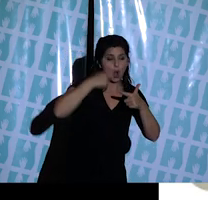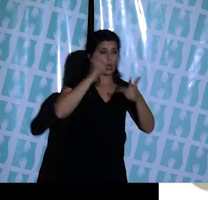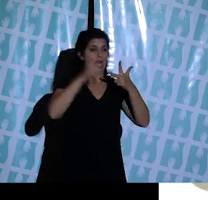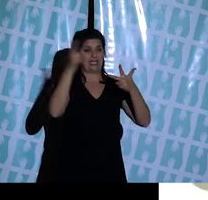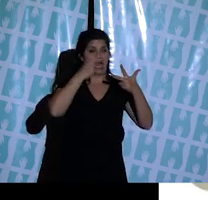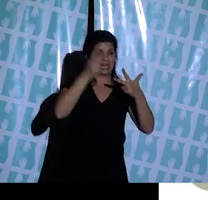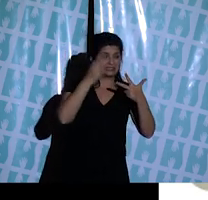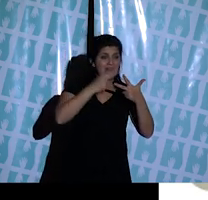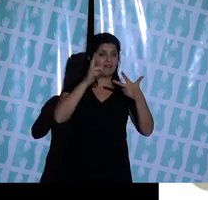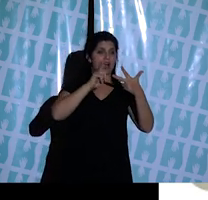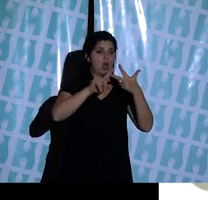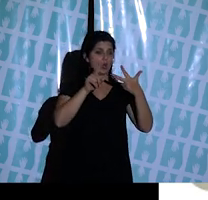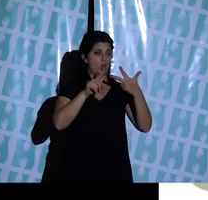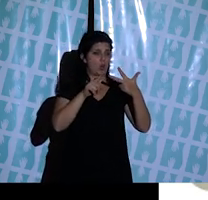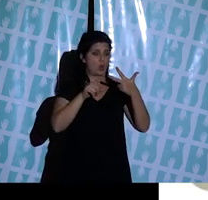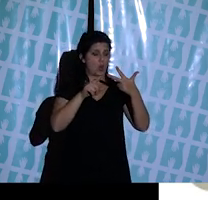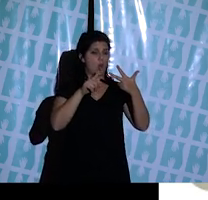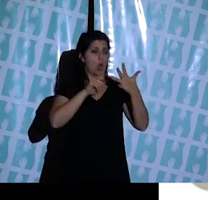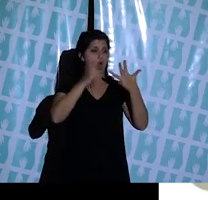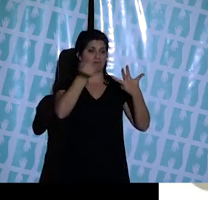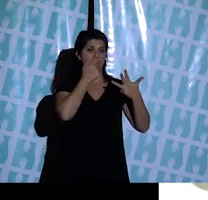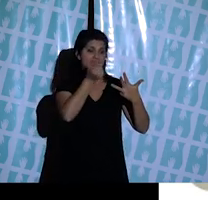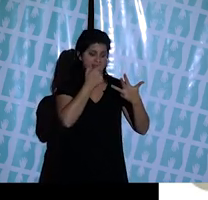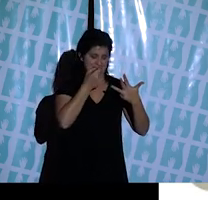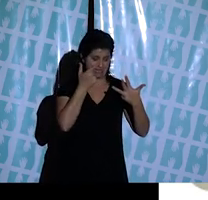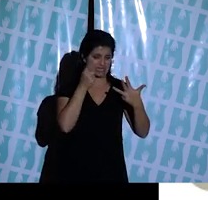y las pastillas como